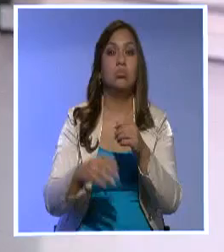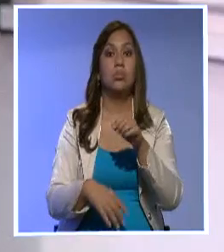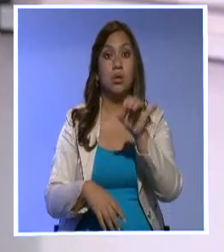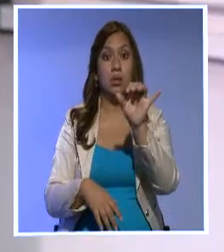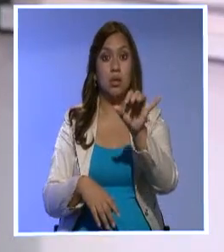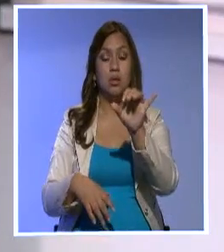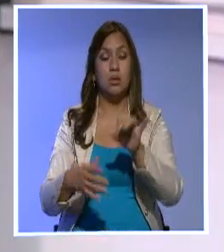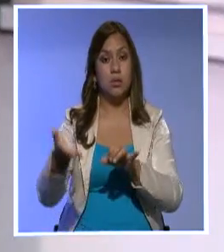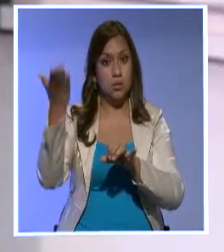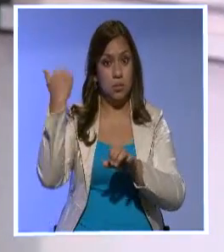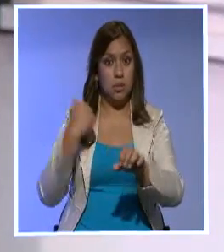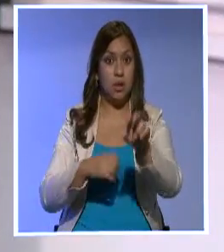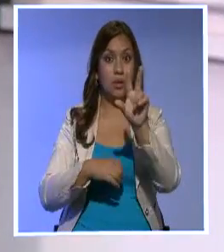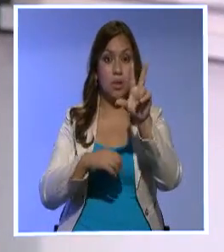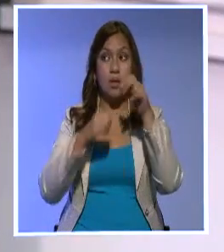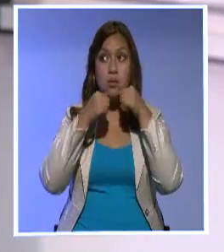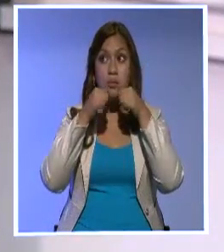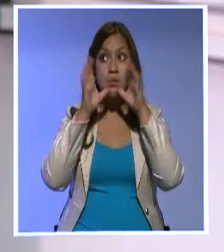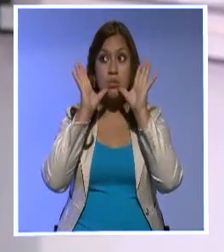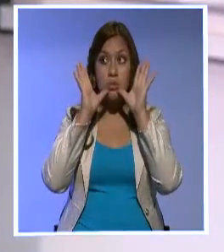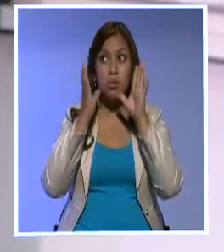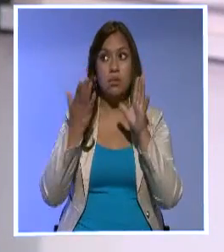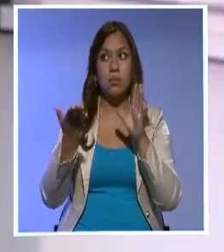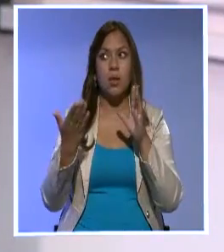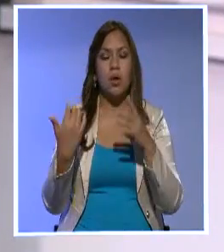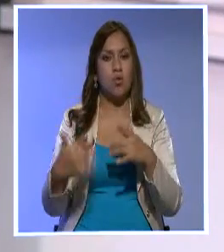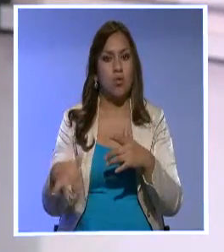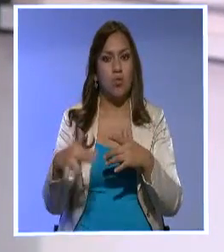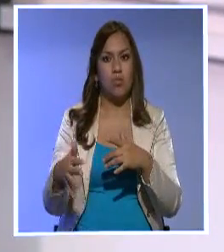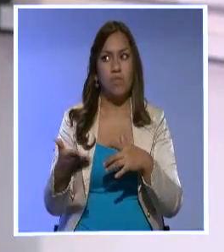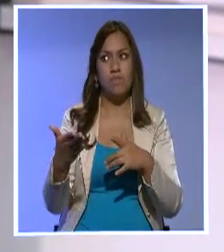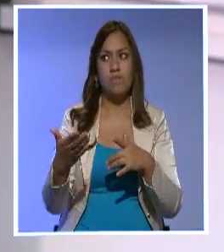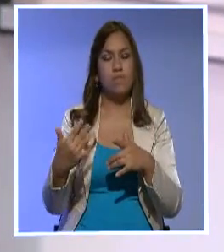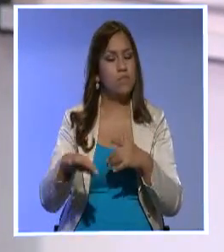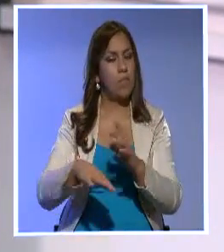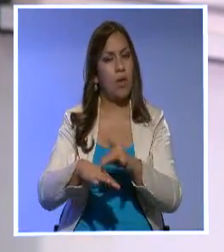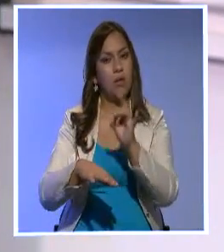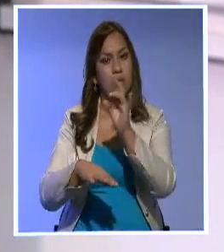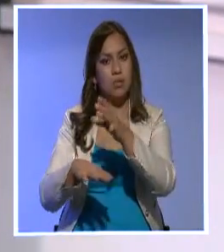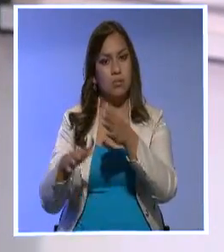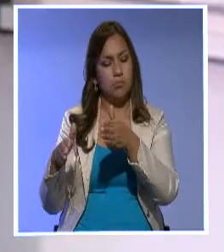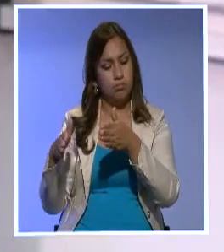pasado 3 de diciembre fue realmente dejado sepultado